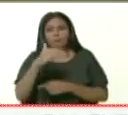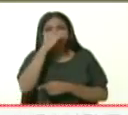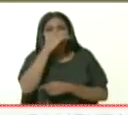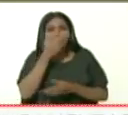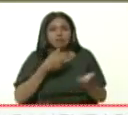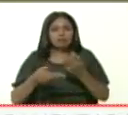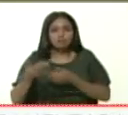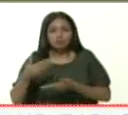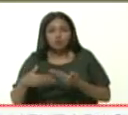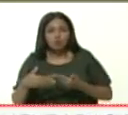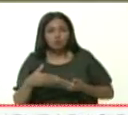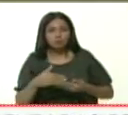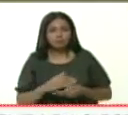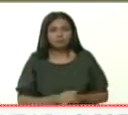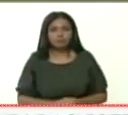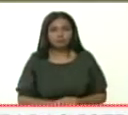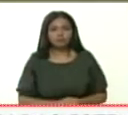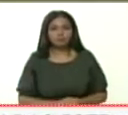sirvió